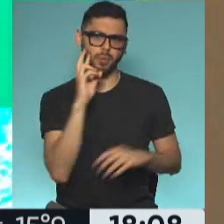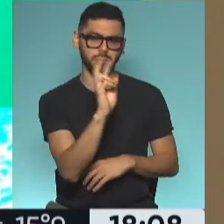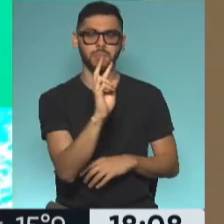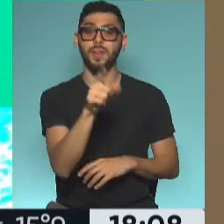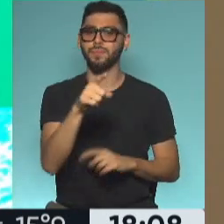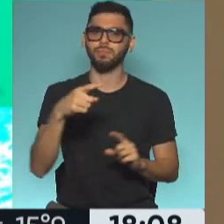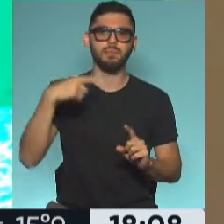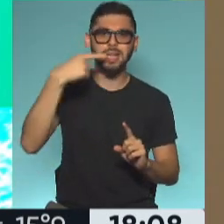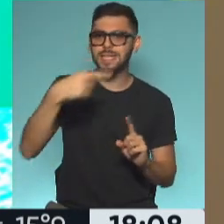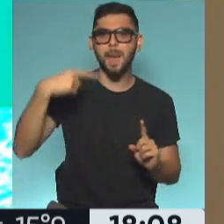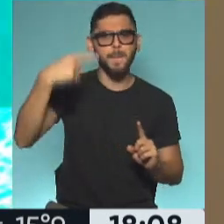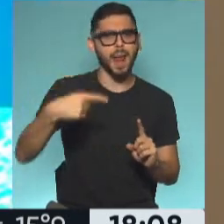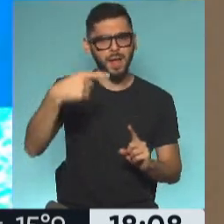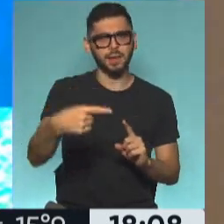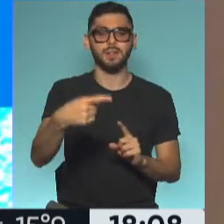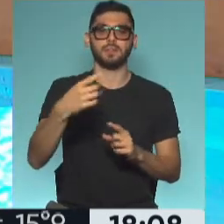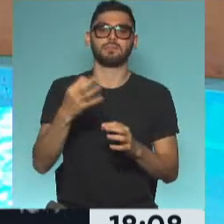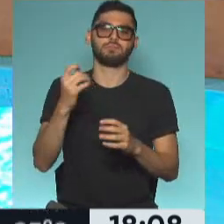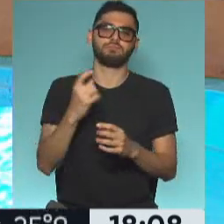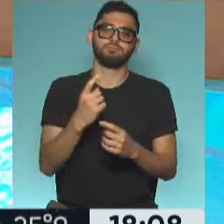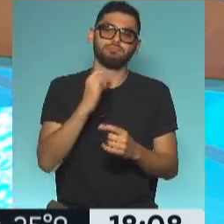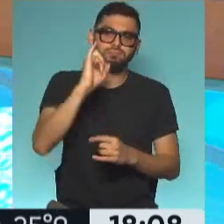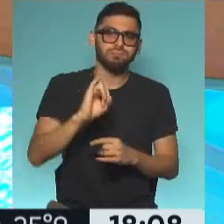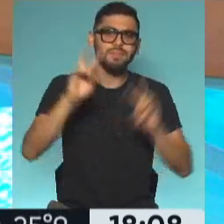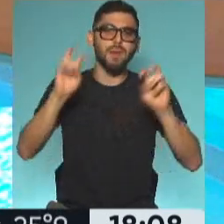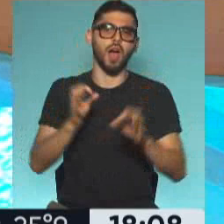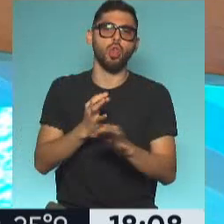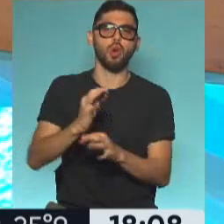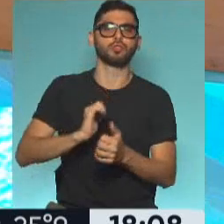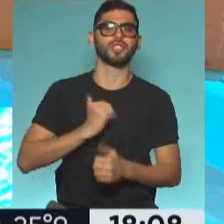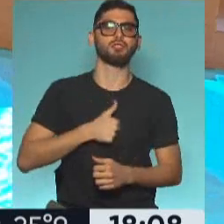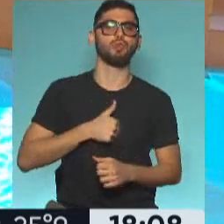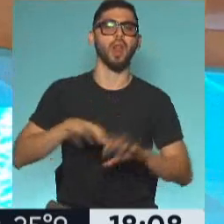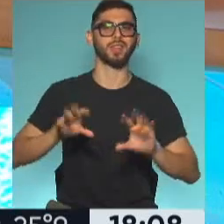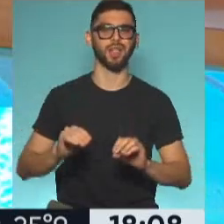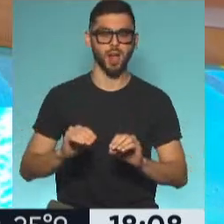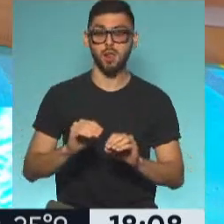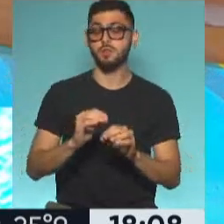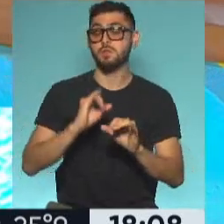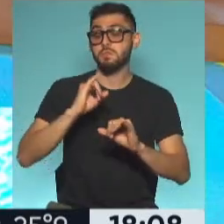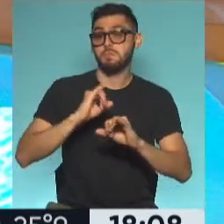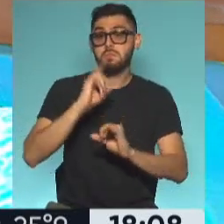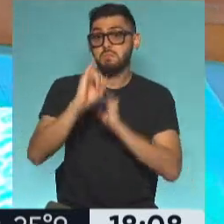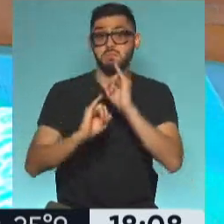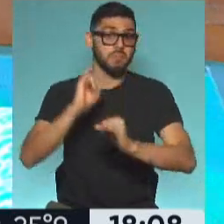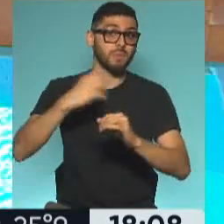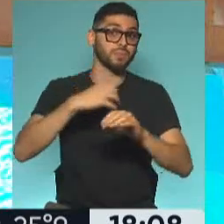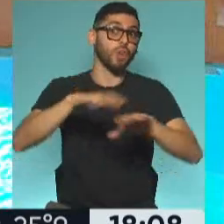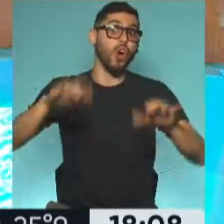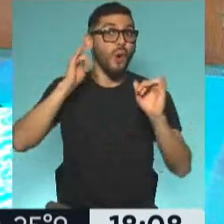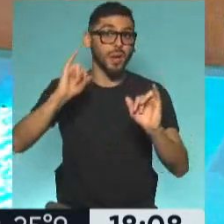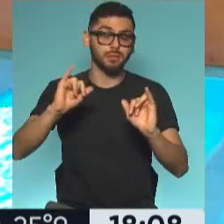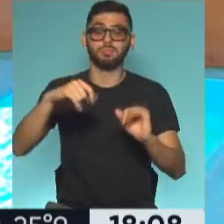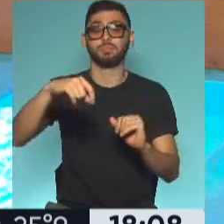semanas tiene su columna de Educación Sexual Integral, donde tiene una clase acá. Le da una clase a todos los chicos. El día de